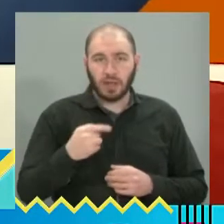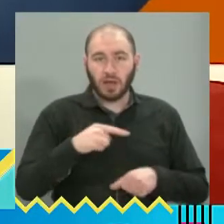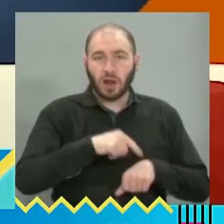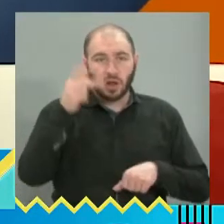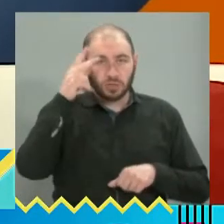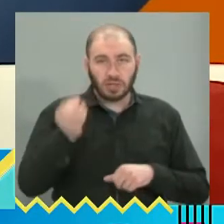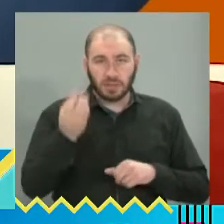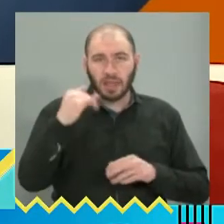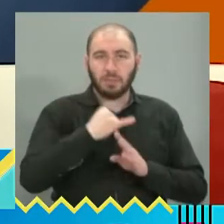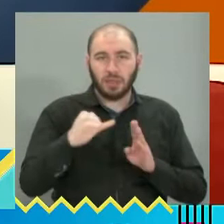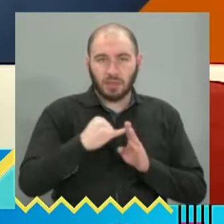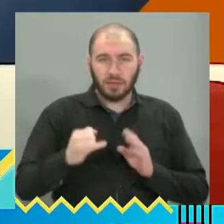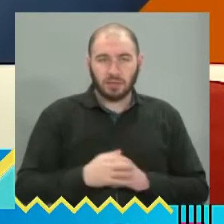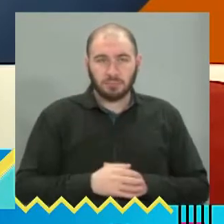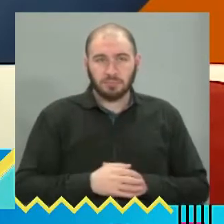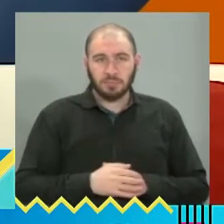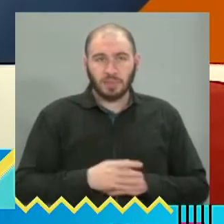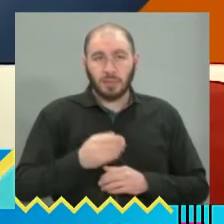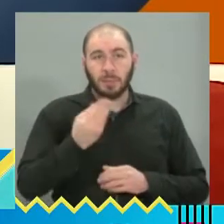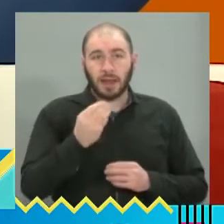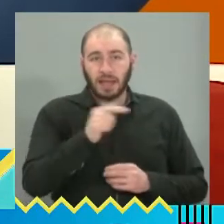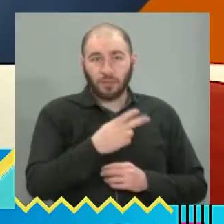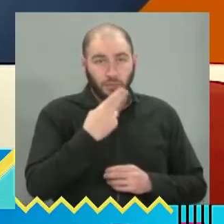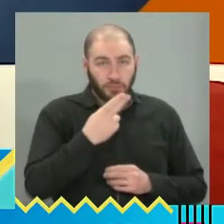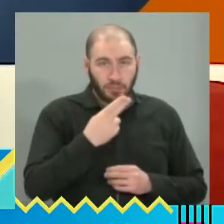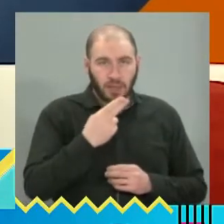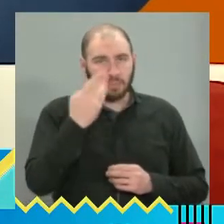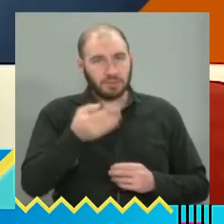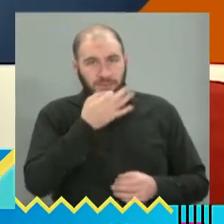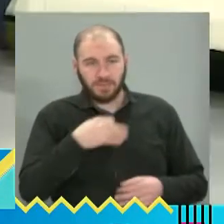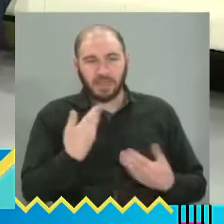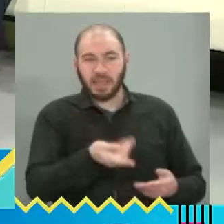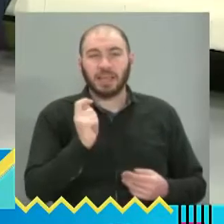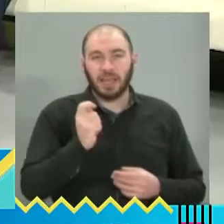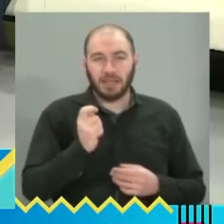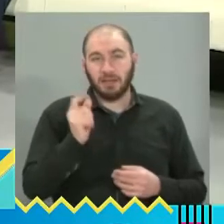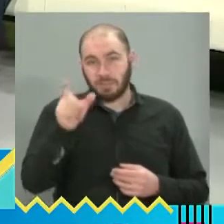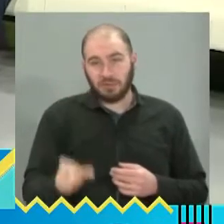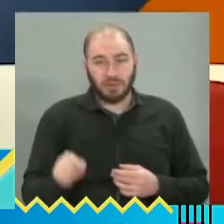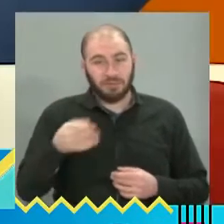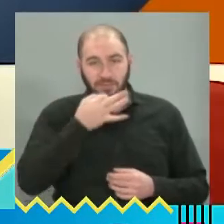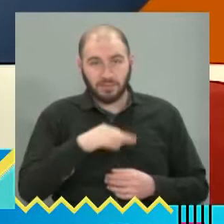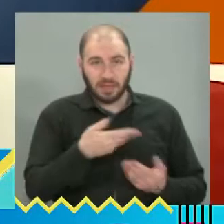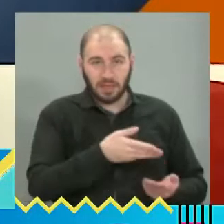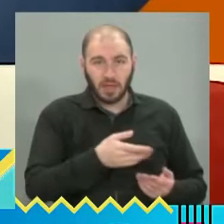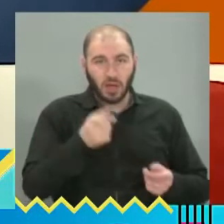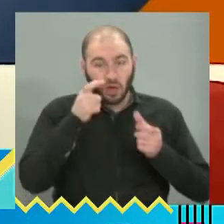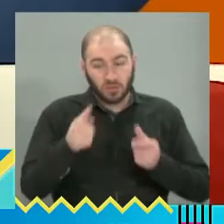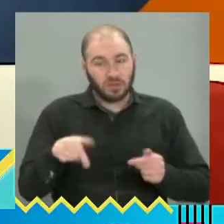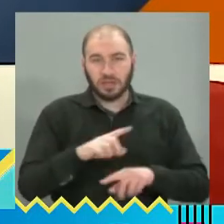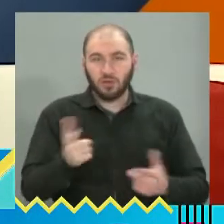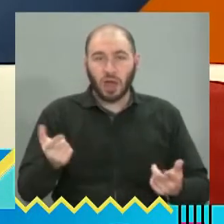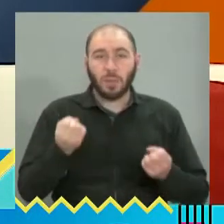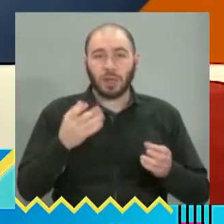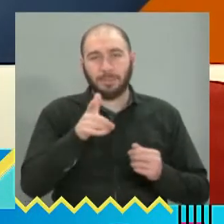8 de la mañana, al mediodía. Que para que ese chico esté fumando, alguien les vendió. Y si alguien les vendió, los controles no están funcionando,